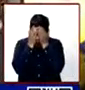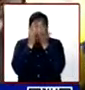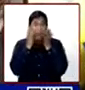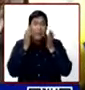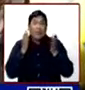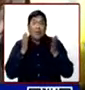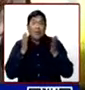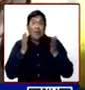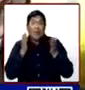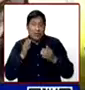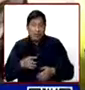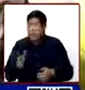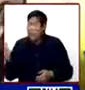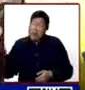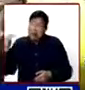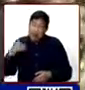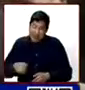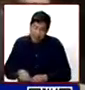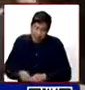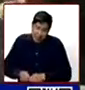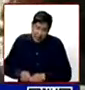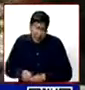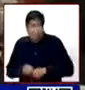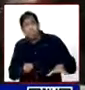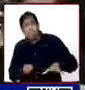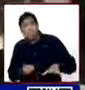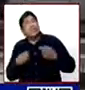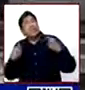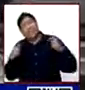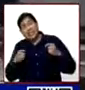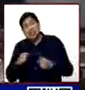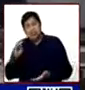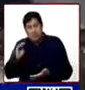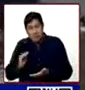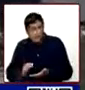han sacado los extintores del mercado Florida. Lo único que pido a las